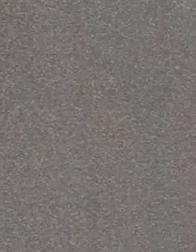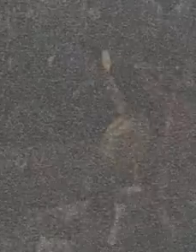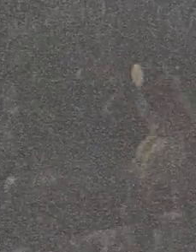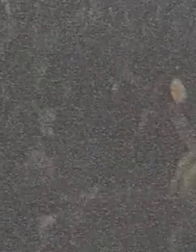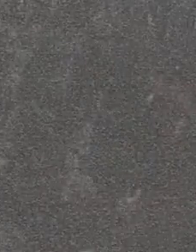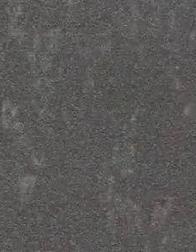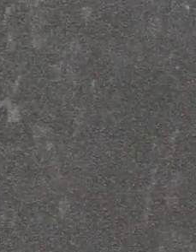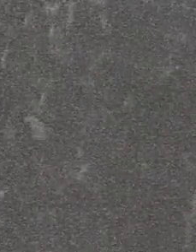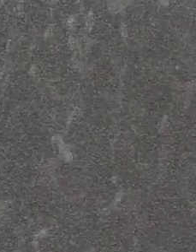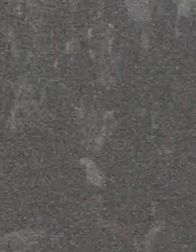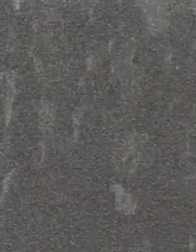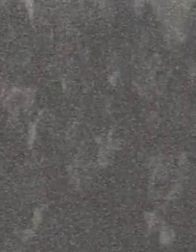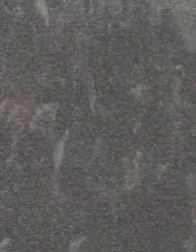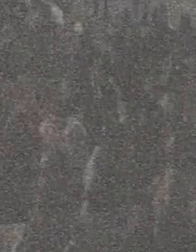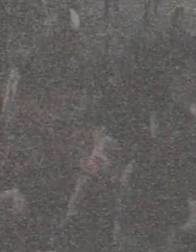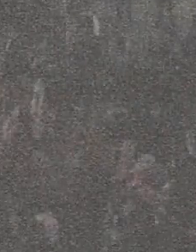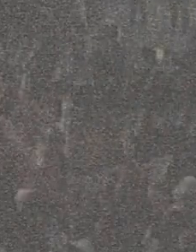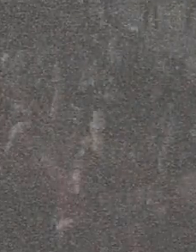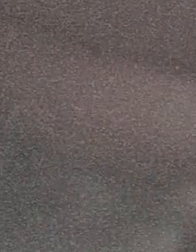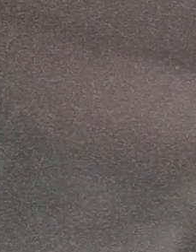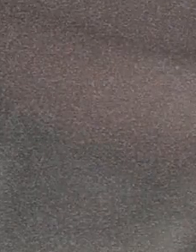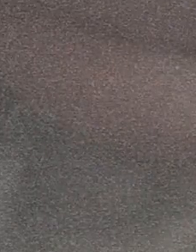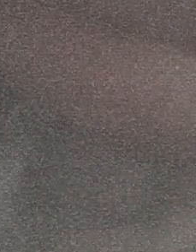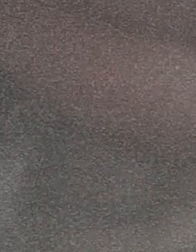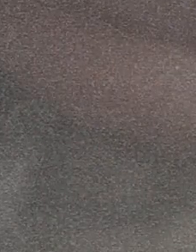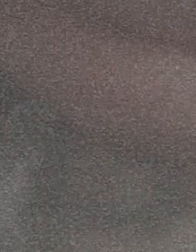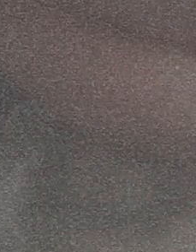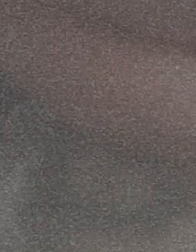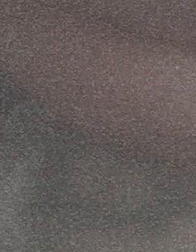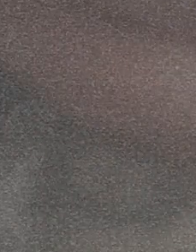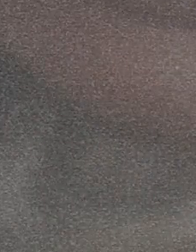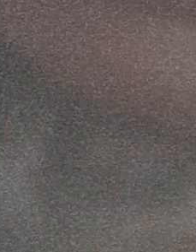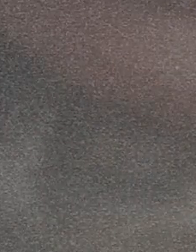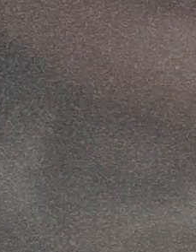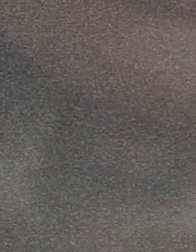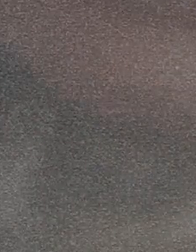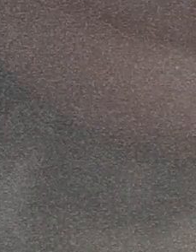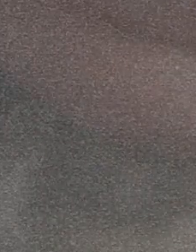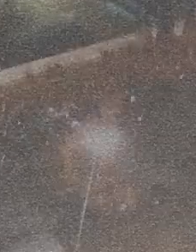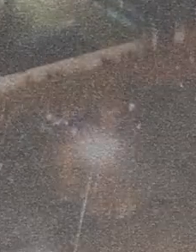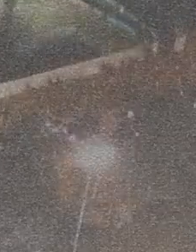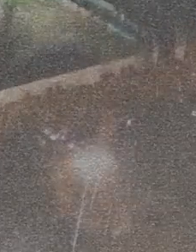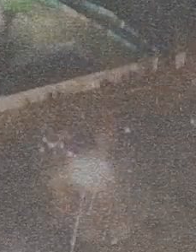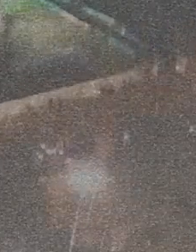Infalible, una transmisión de nuestro servicio de Santa Cena en vivo.